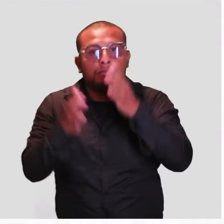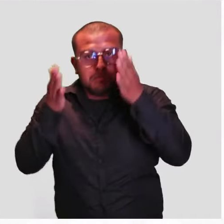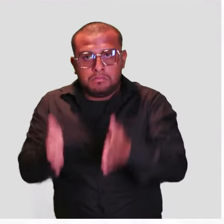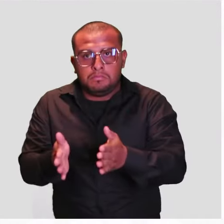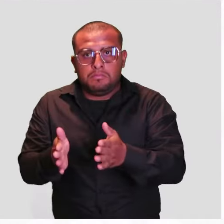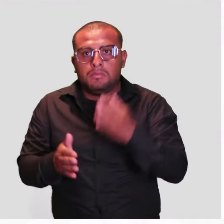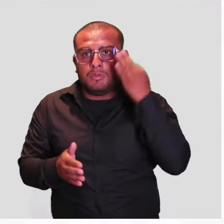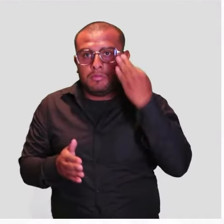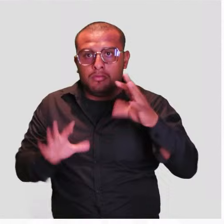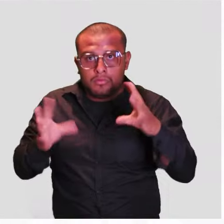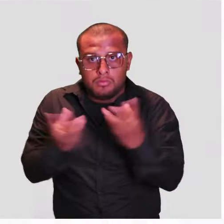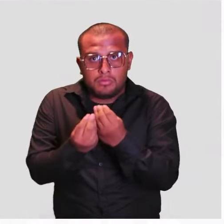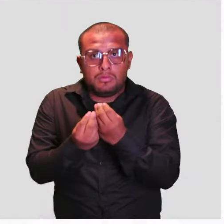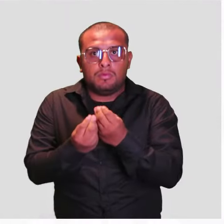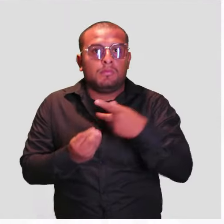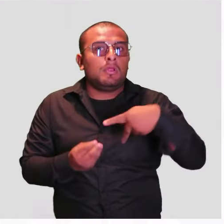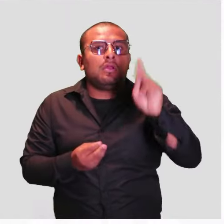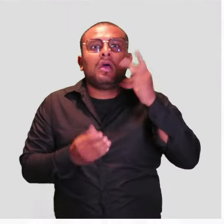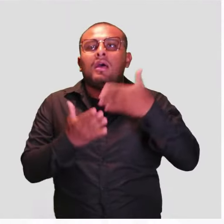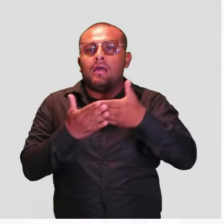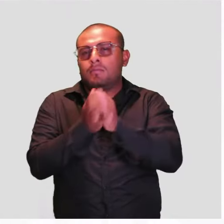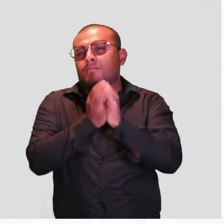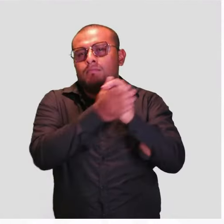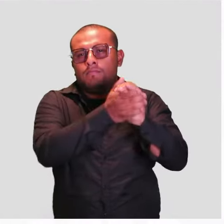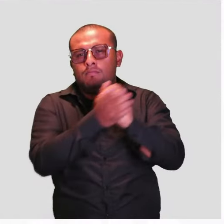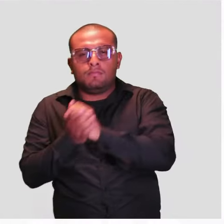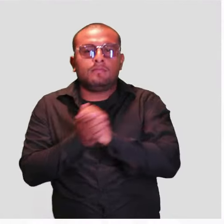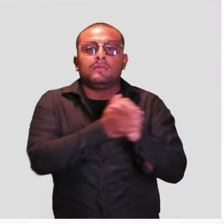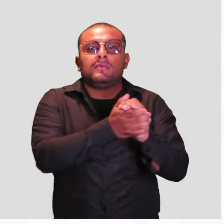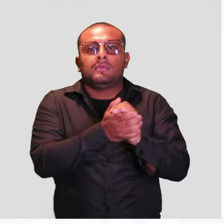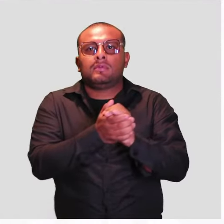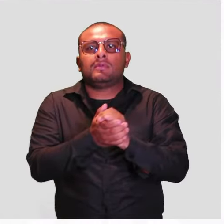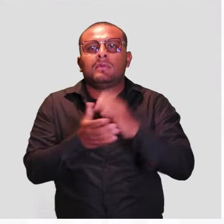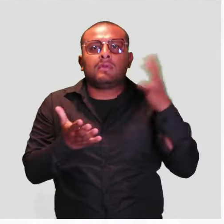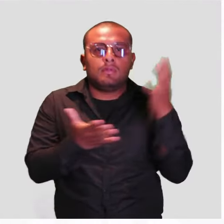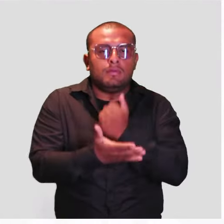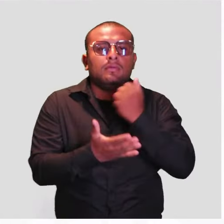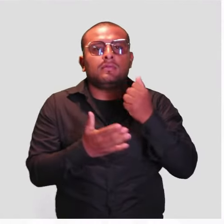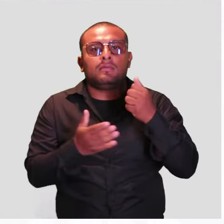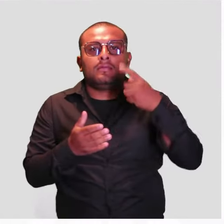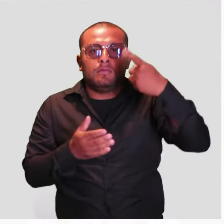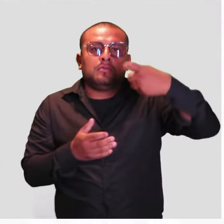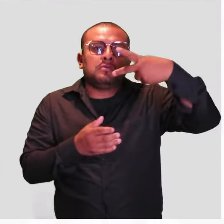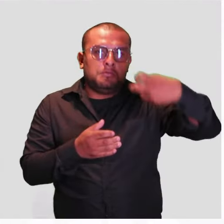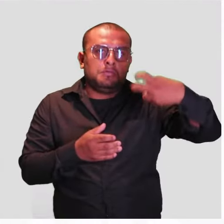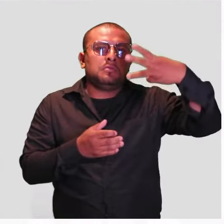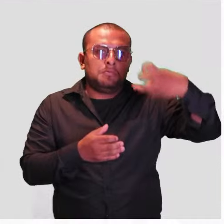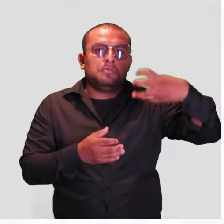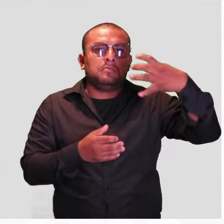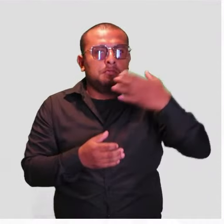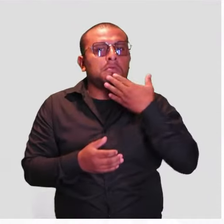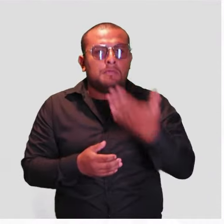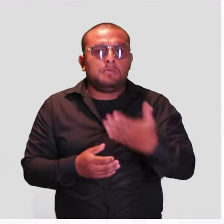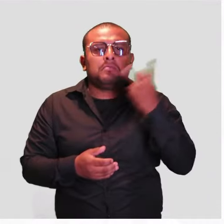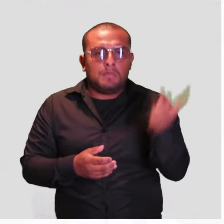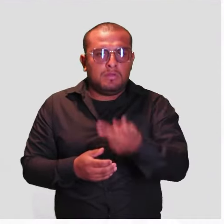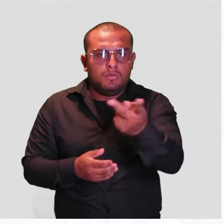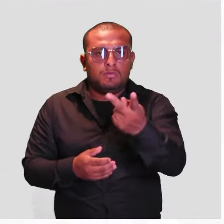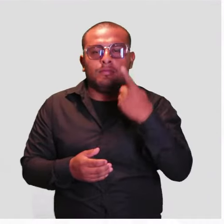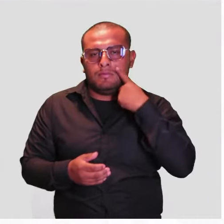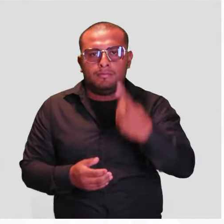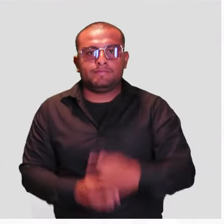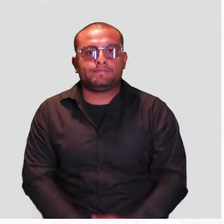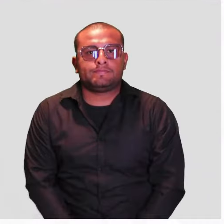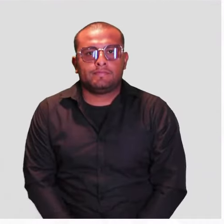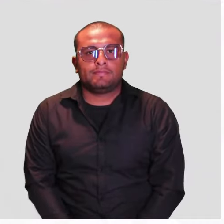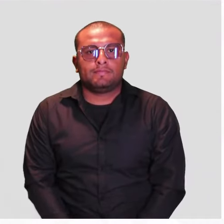participación será con base en el sorteo realizado previo a este ejercicio. Y el planteamiento a responder es el siguiente. ¿Qué propuestas